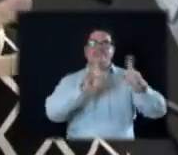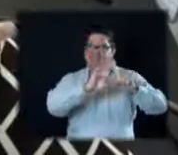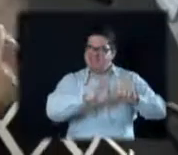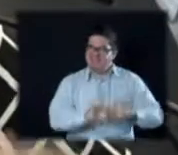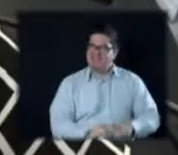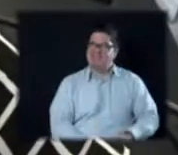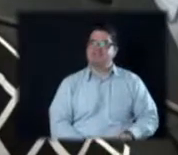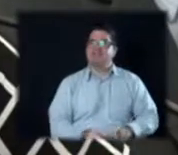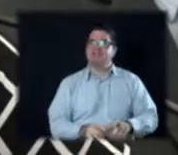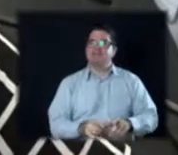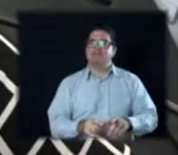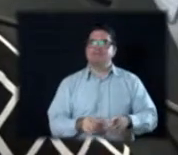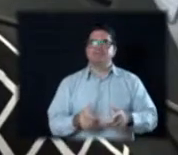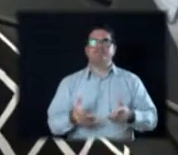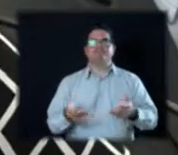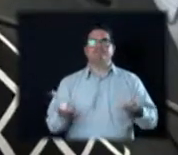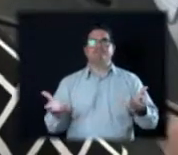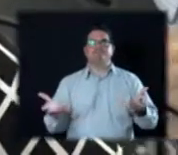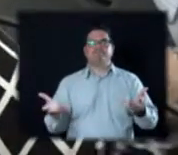Era